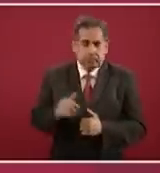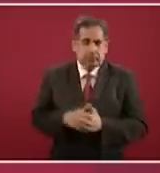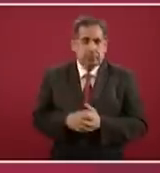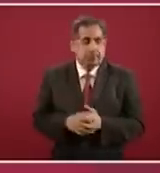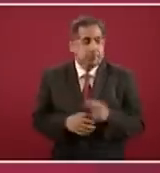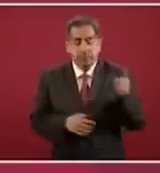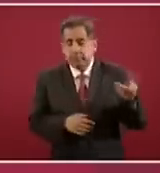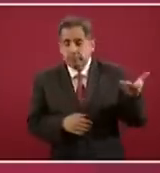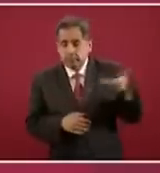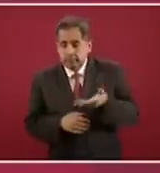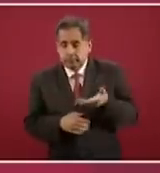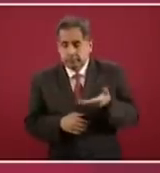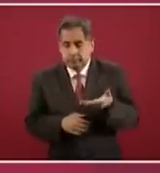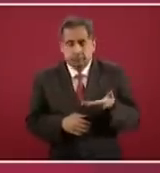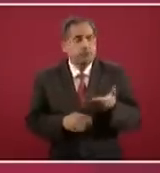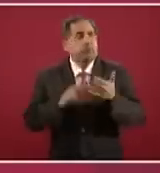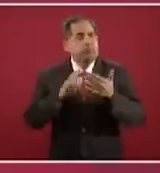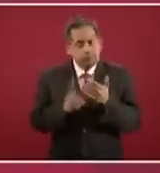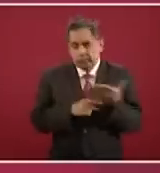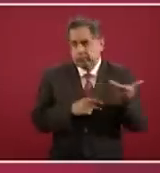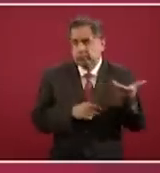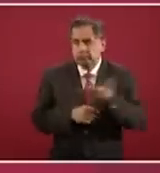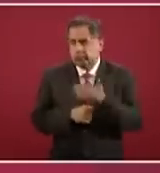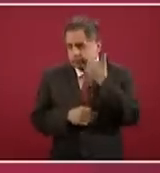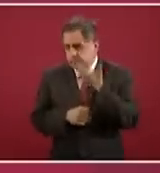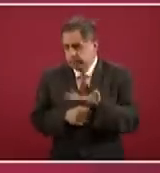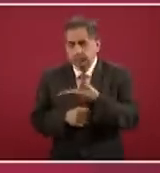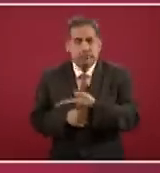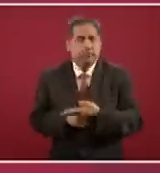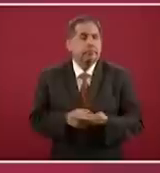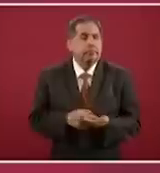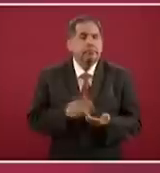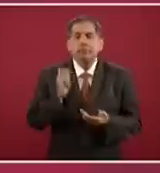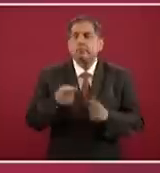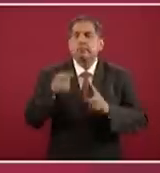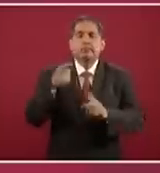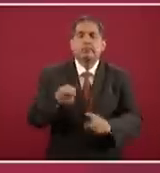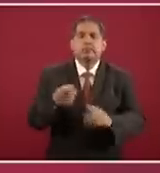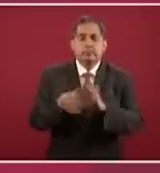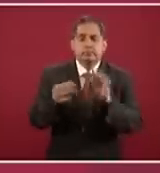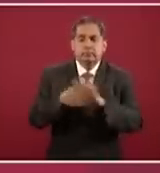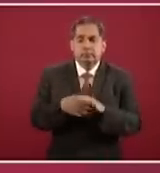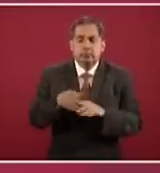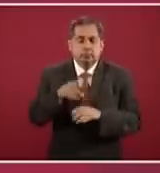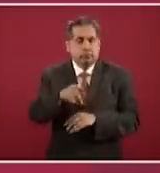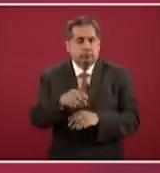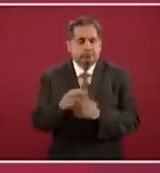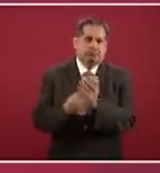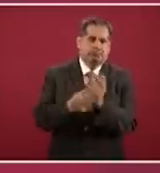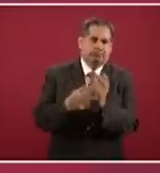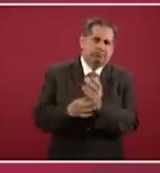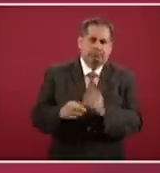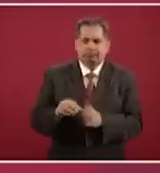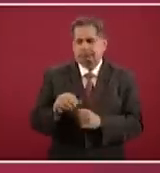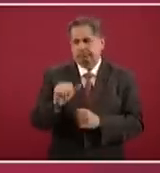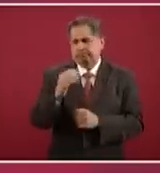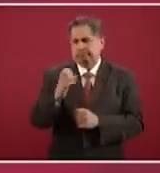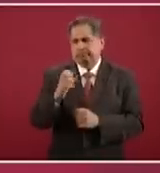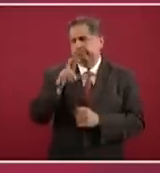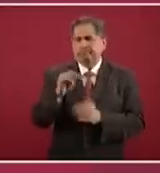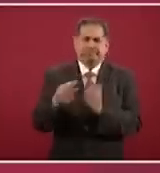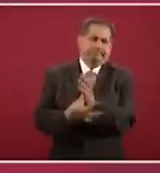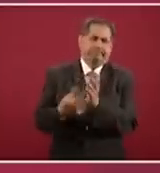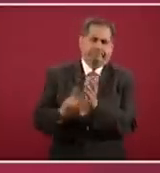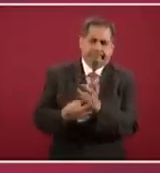abrieron de nuevo un asunto que tiene que ver con el acero, con